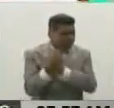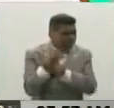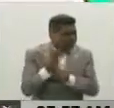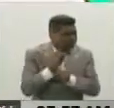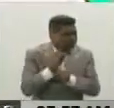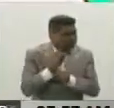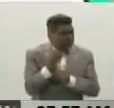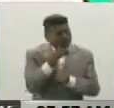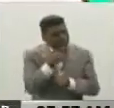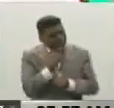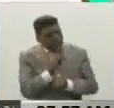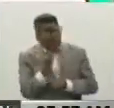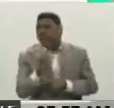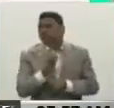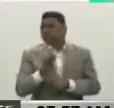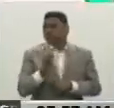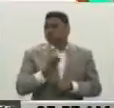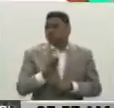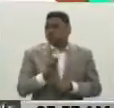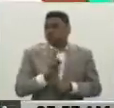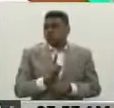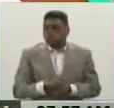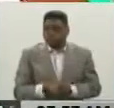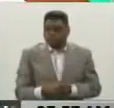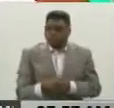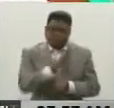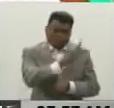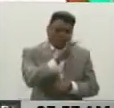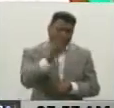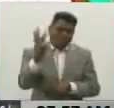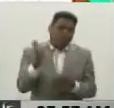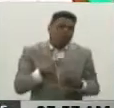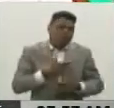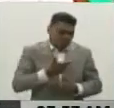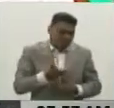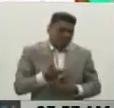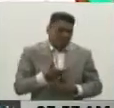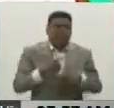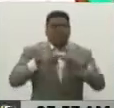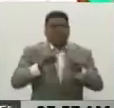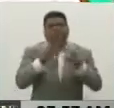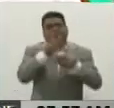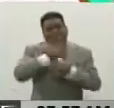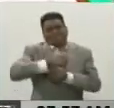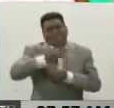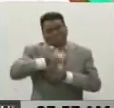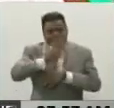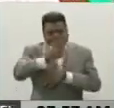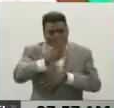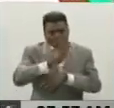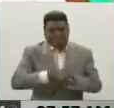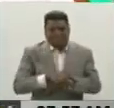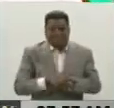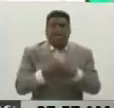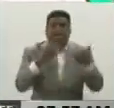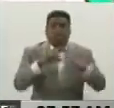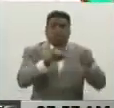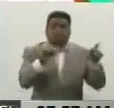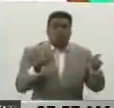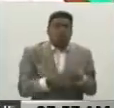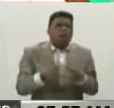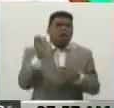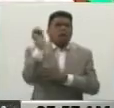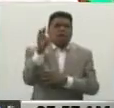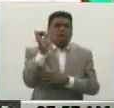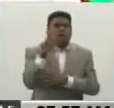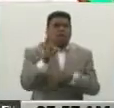por eso le digo, la doy de una vez, pero para que sepamos, claro, que tenemos ahorita el reto de terminar de crearla. Ahí vamos a tener unos espacios como algunos foros, algunos